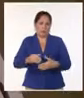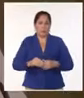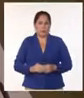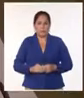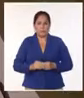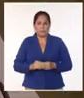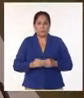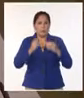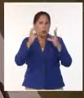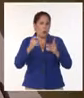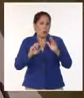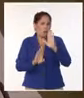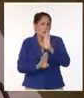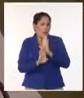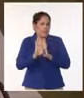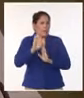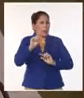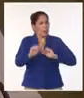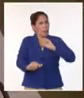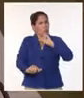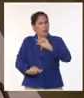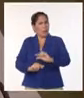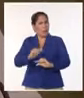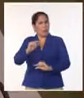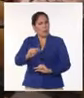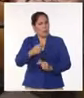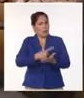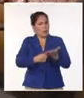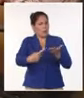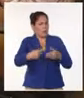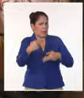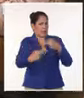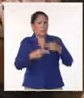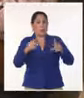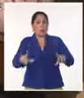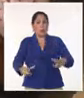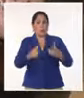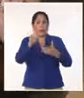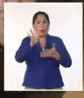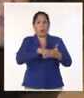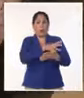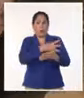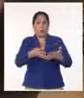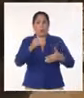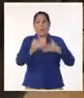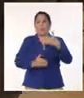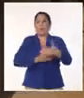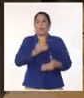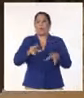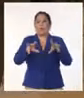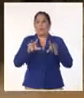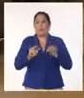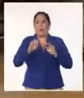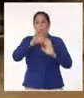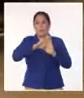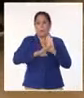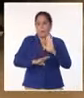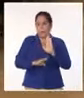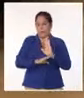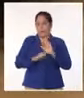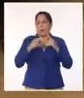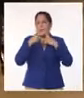¿Sobre cuánto se ha avanzado paulatinamente en las últimas semanas en el cumplimiento del cronograma del proceso de implementación de las medidas para